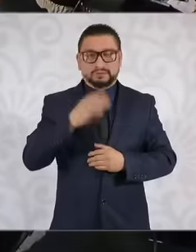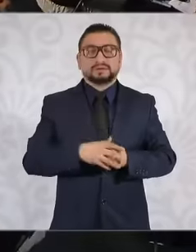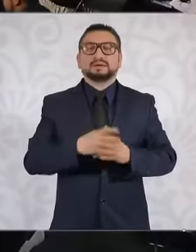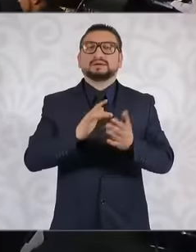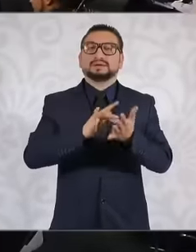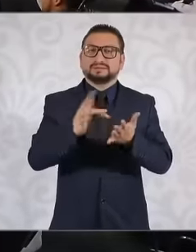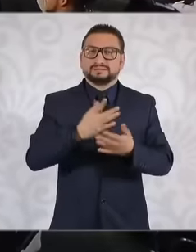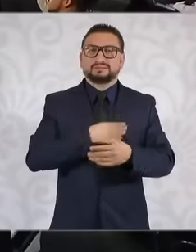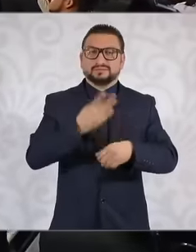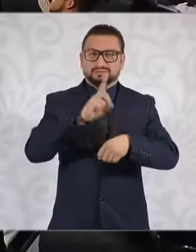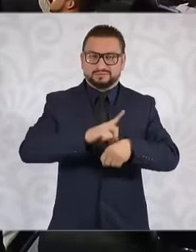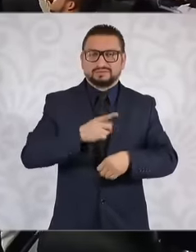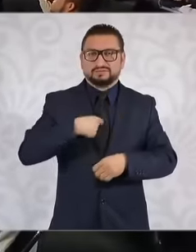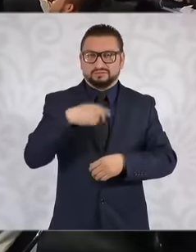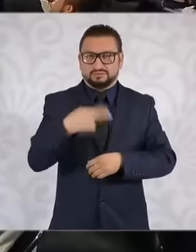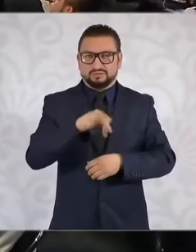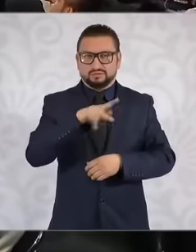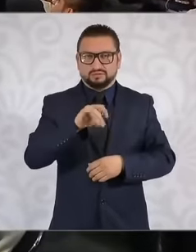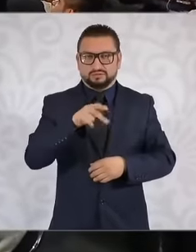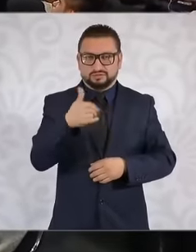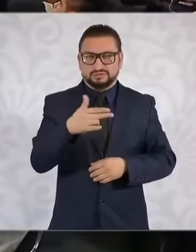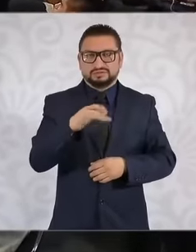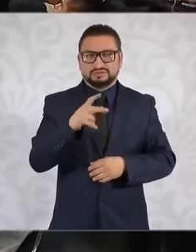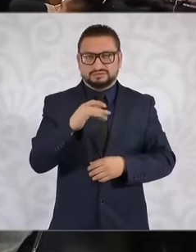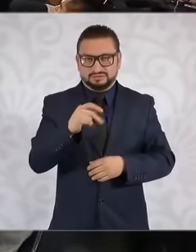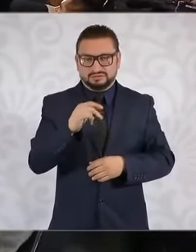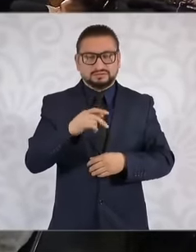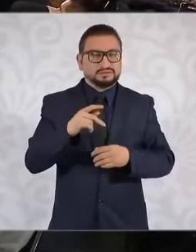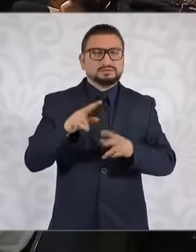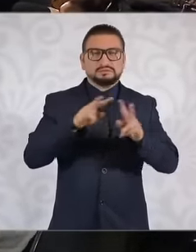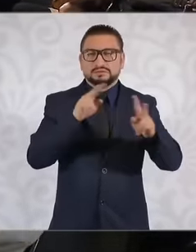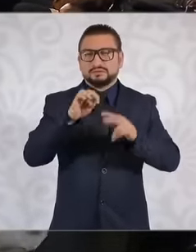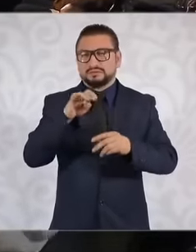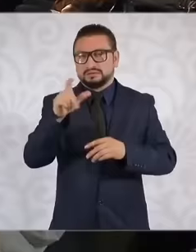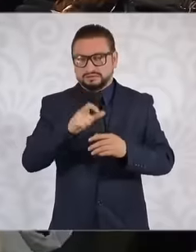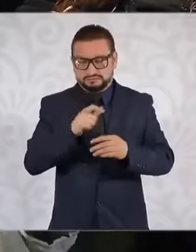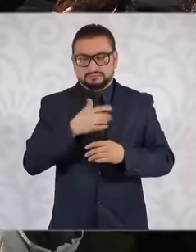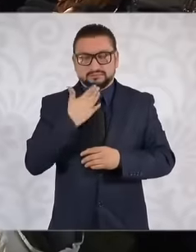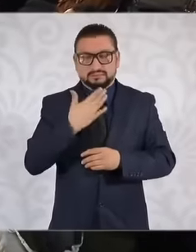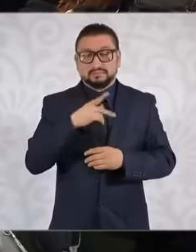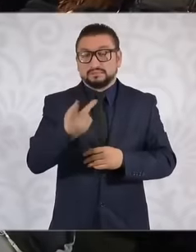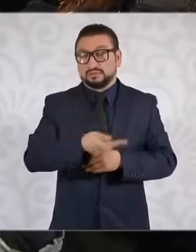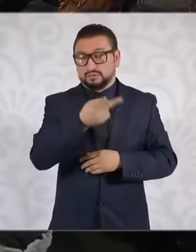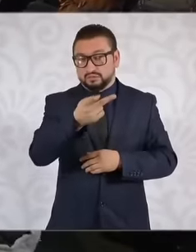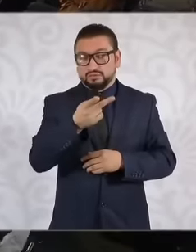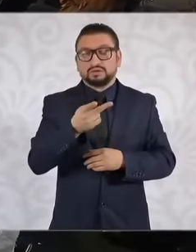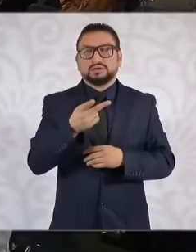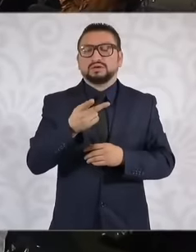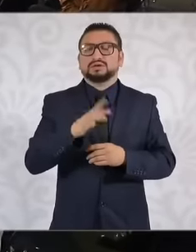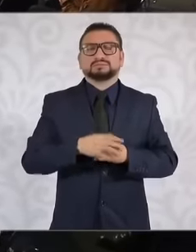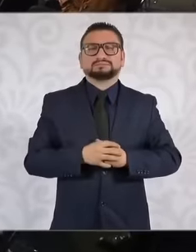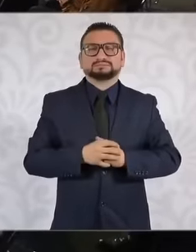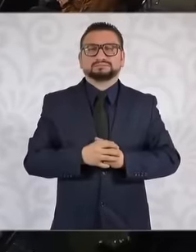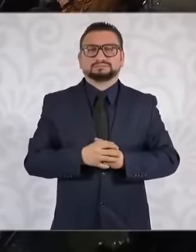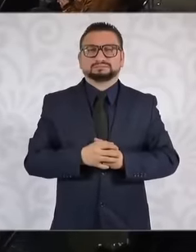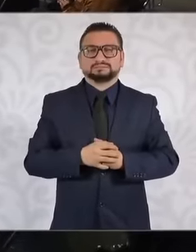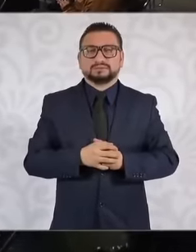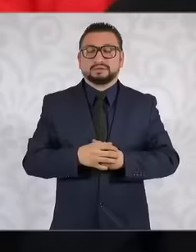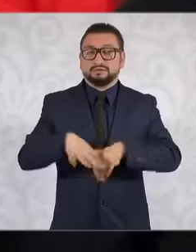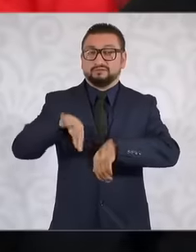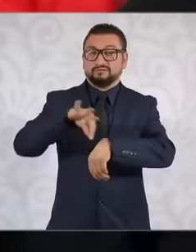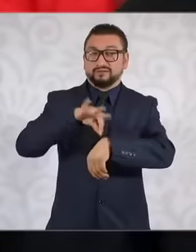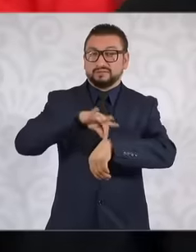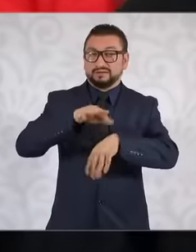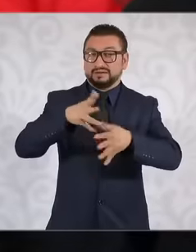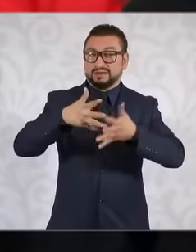Gracias, buenos días. Judith Sánchez Reyes, de Perspectivas MX. Presidenta, preguntarle sobre el estatus de la megafarmacia a